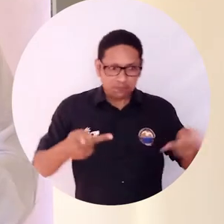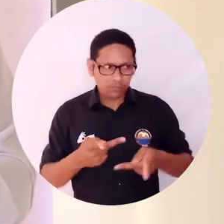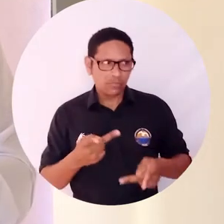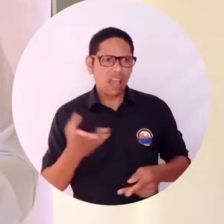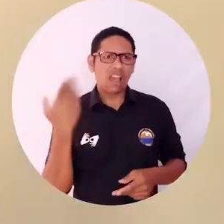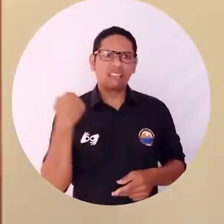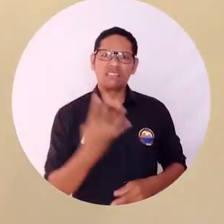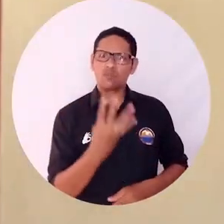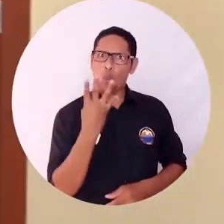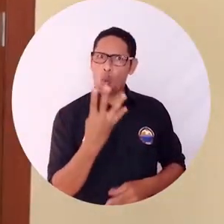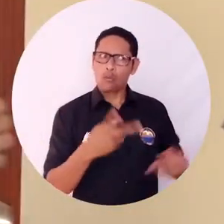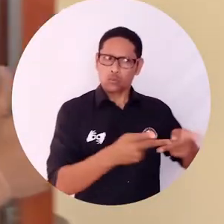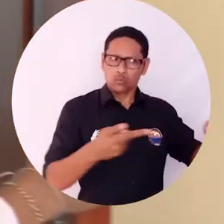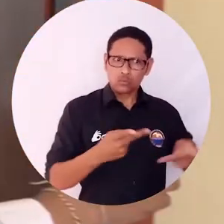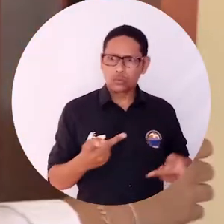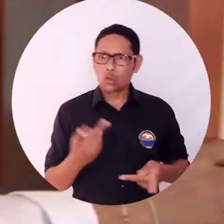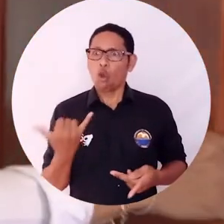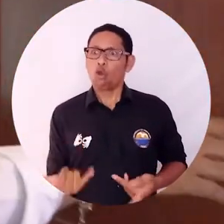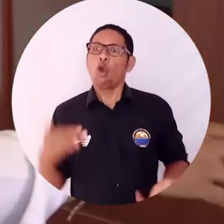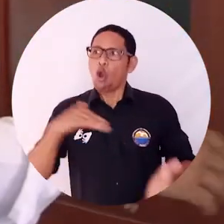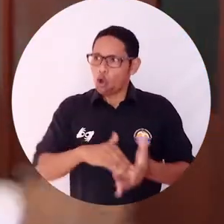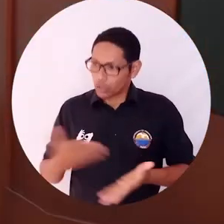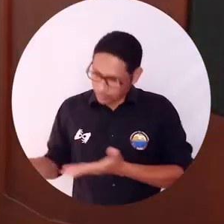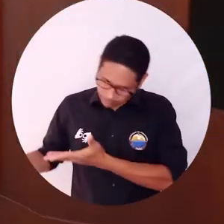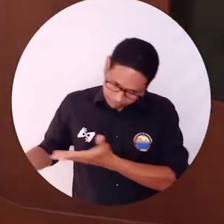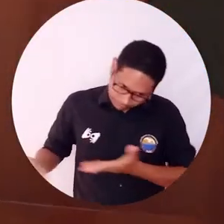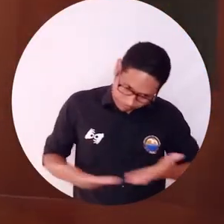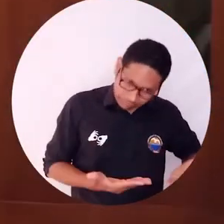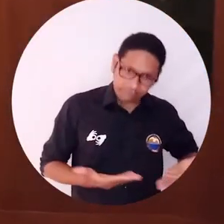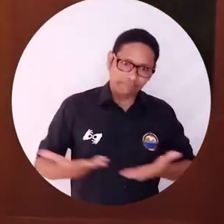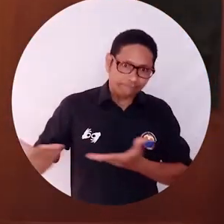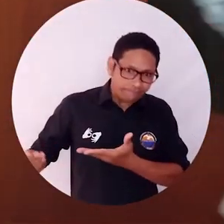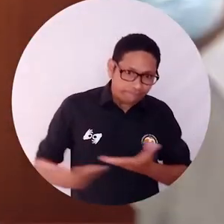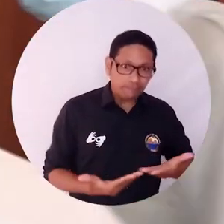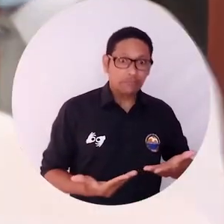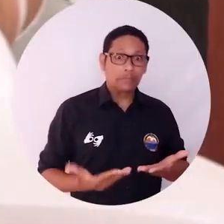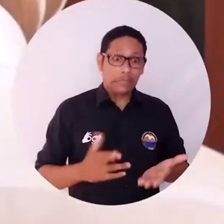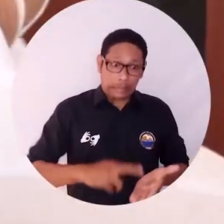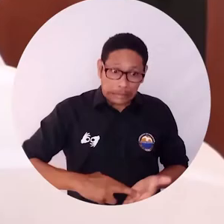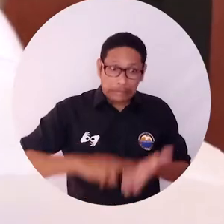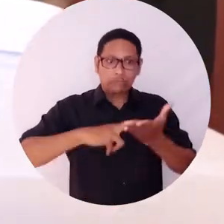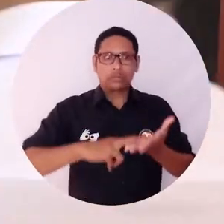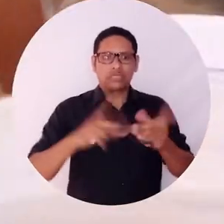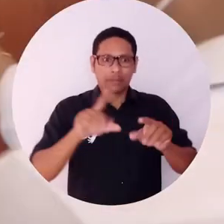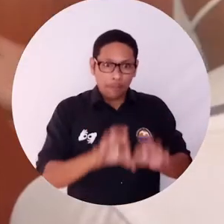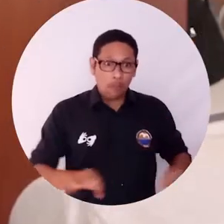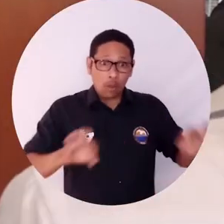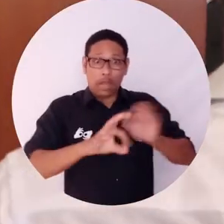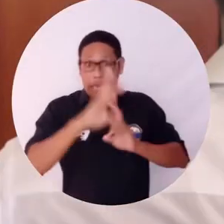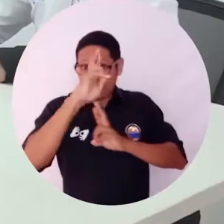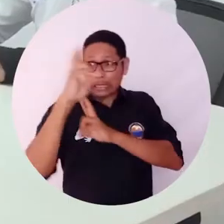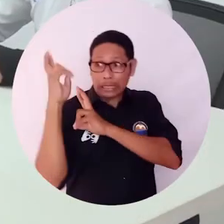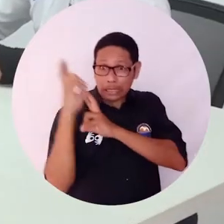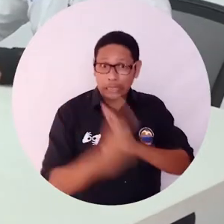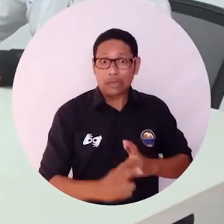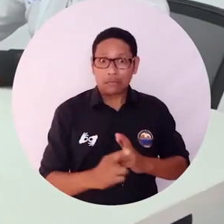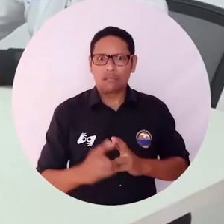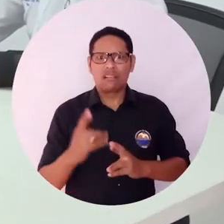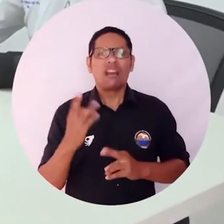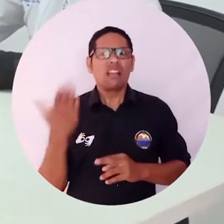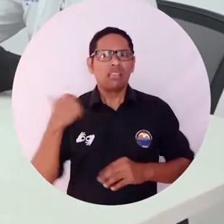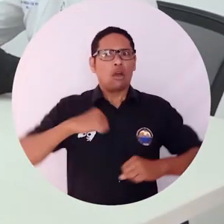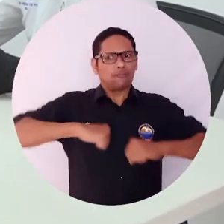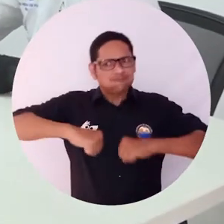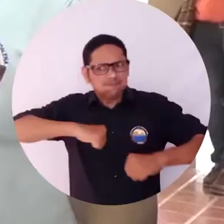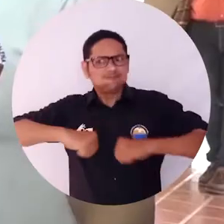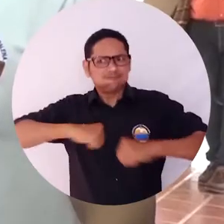parece. Hoy estamos recuperándolo y es ese primer paso, pero también estamos reivindicando el legado y las luchas de quienes defendieron y ayudaron a construir